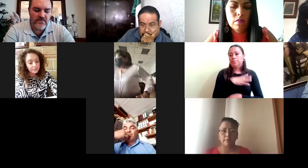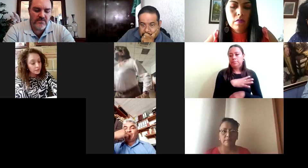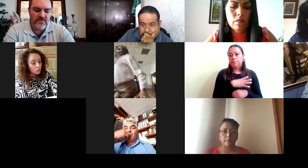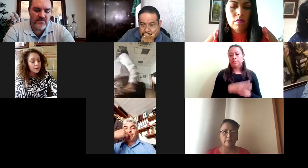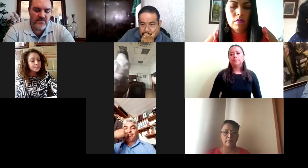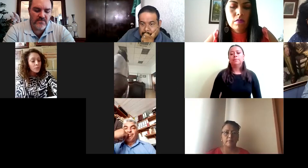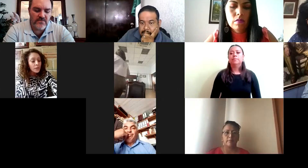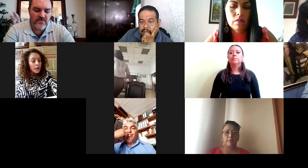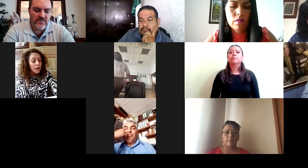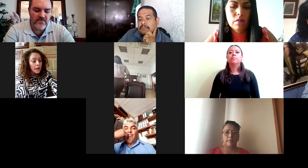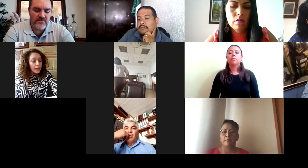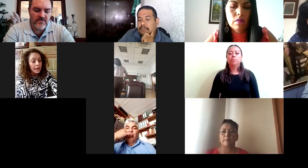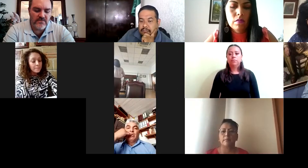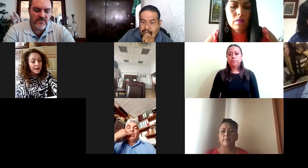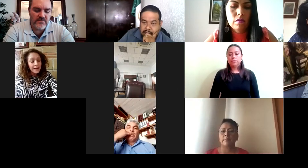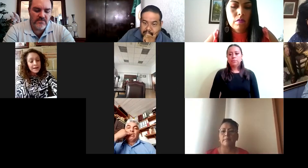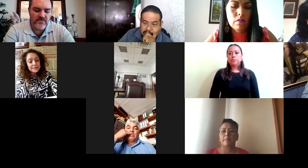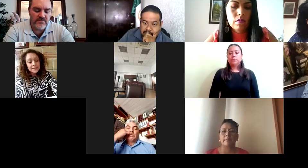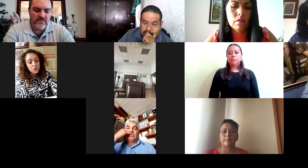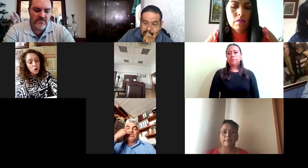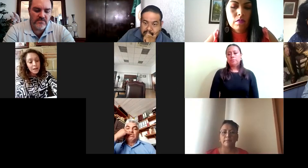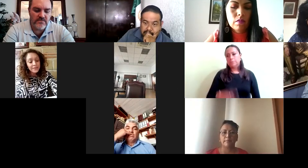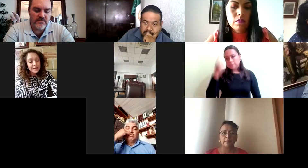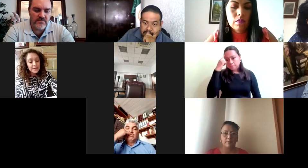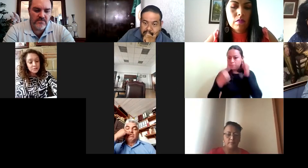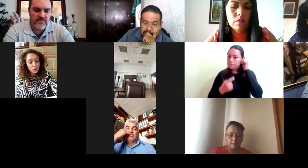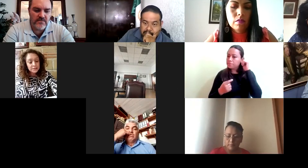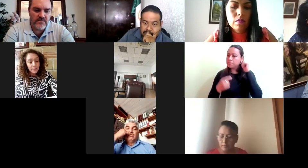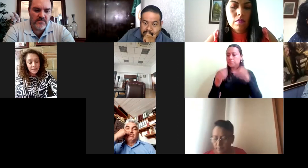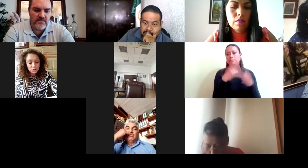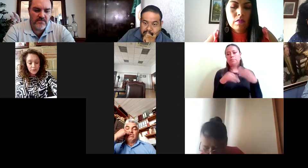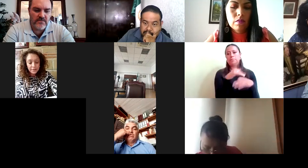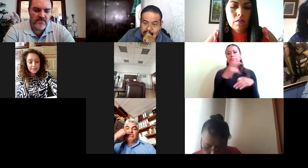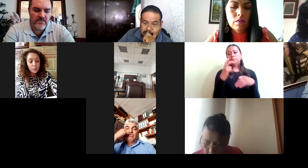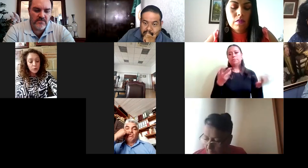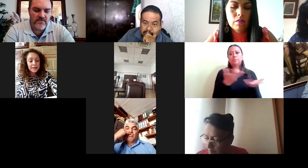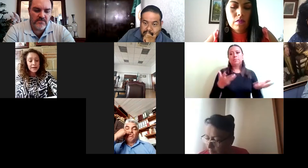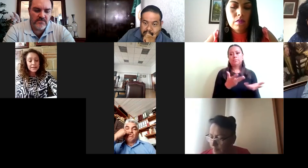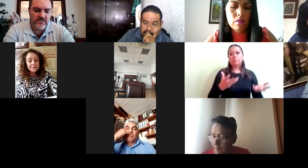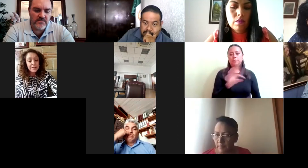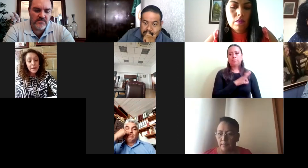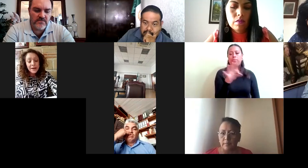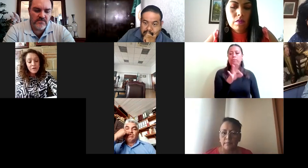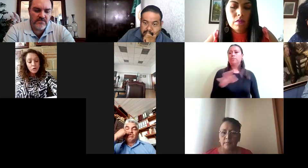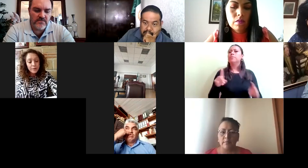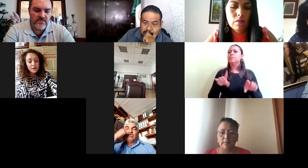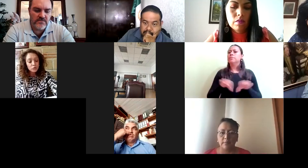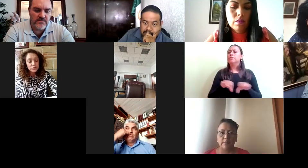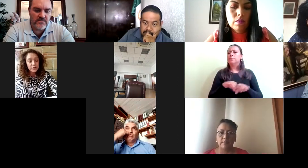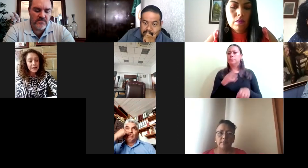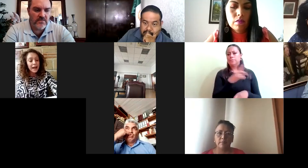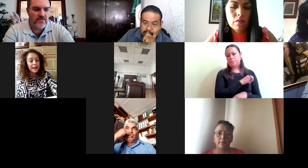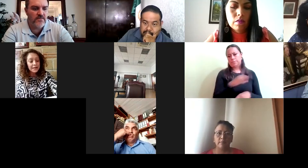unidad territorial. Para la realización de las acciones mencionadas por las alcaldías, deberá informar